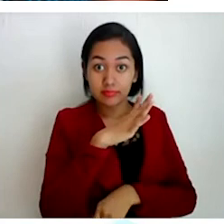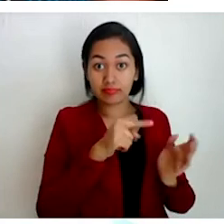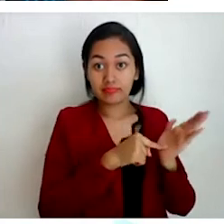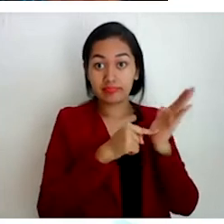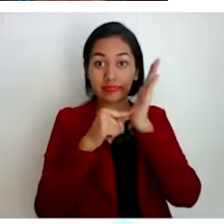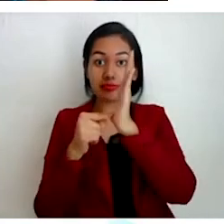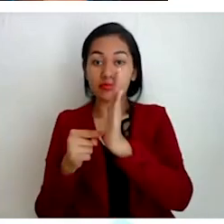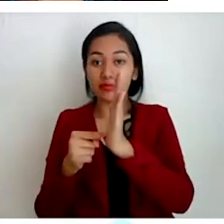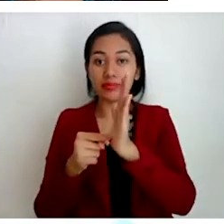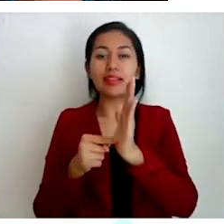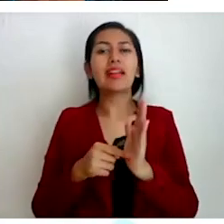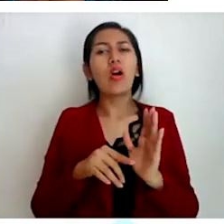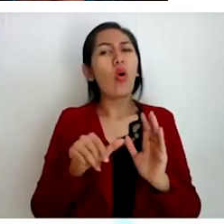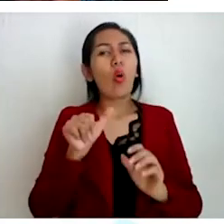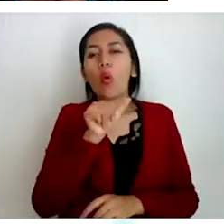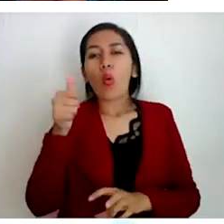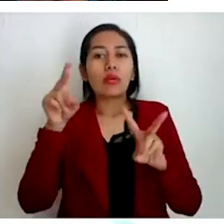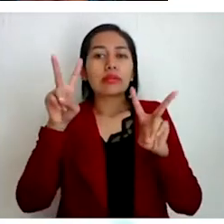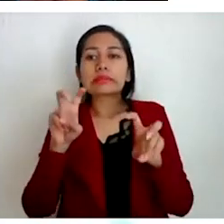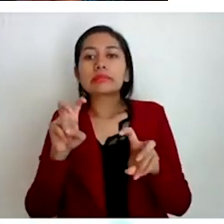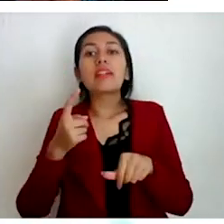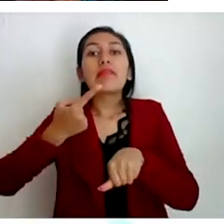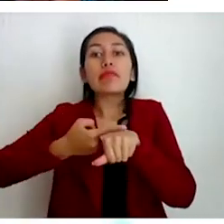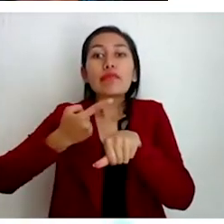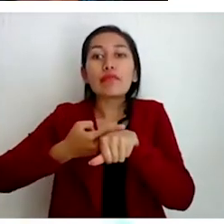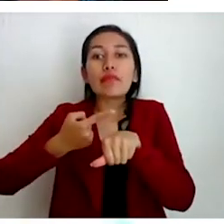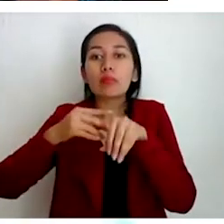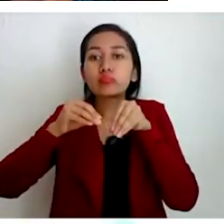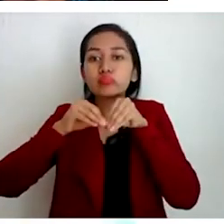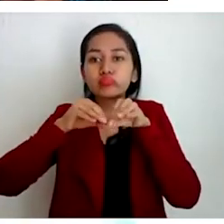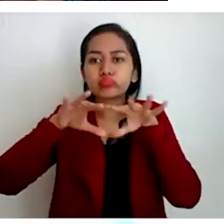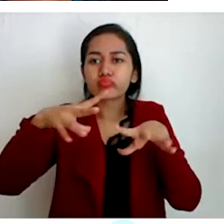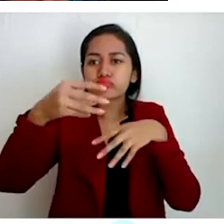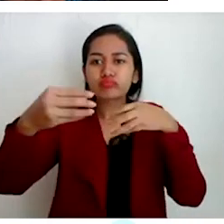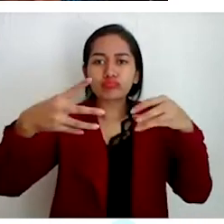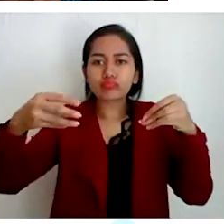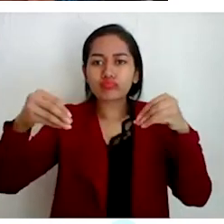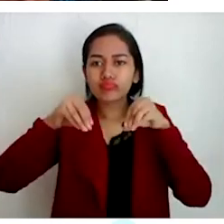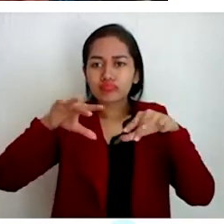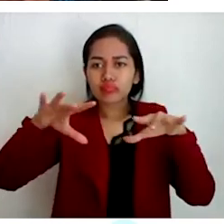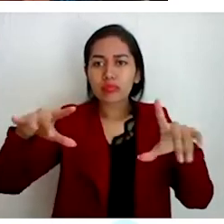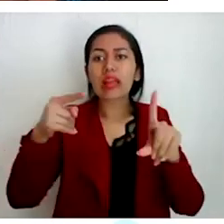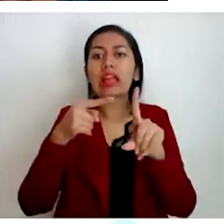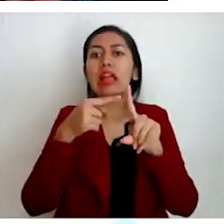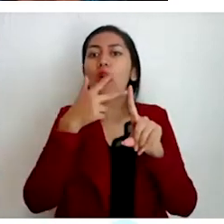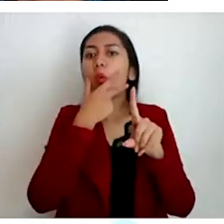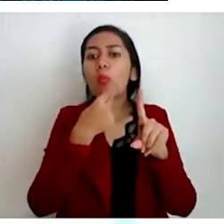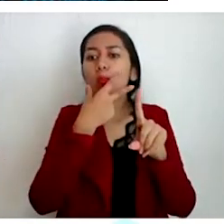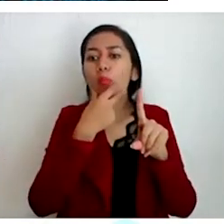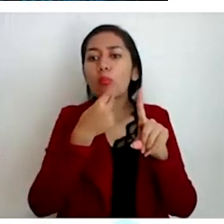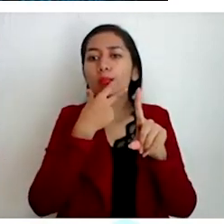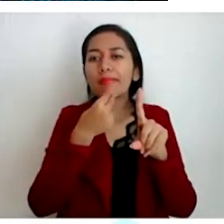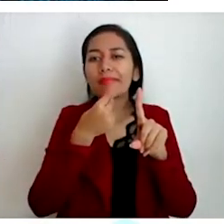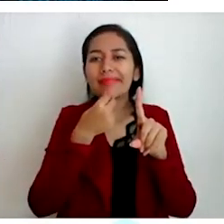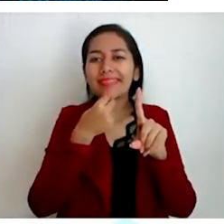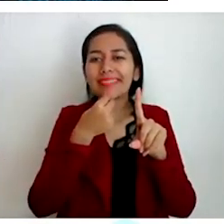de las pandemias, es si es cierto que Alfred Hitchcock usaba sonidos de